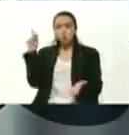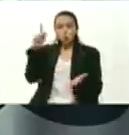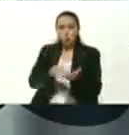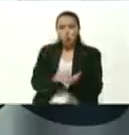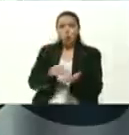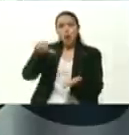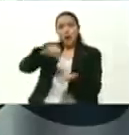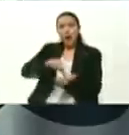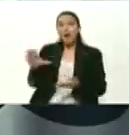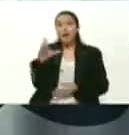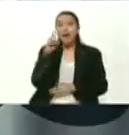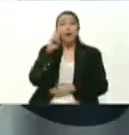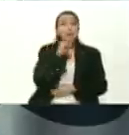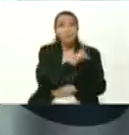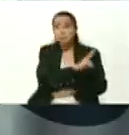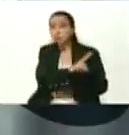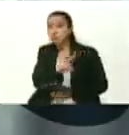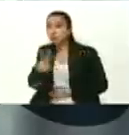de Caracas. Pudimos ver,